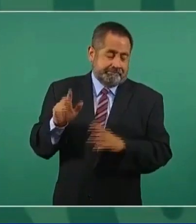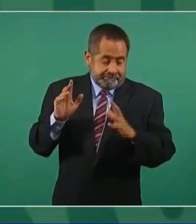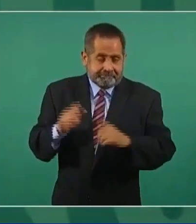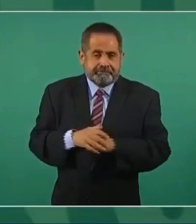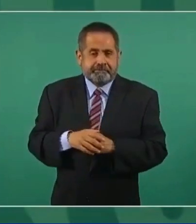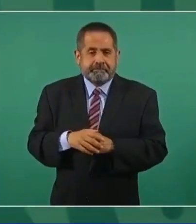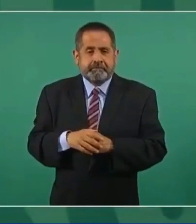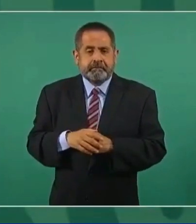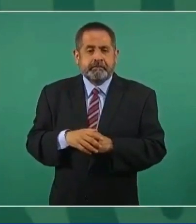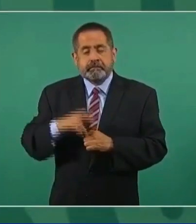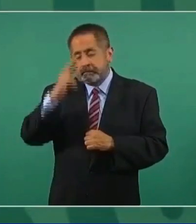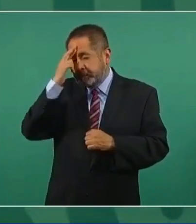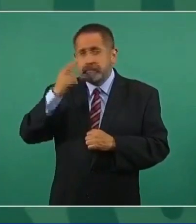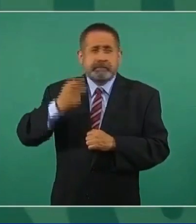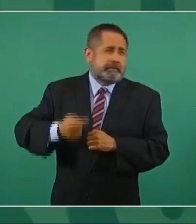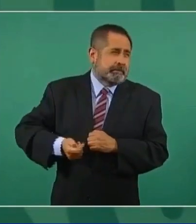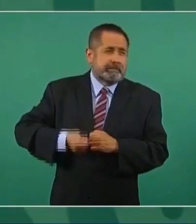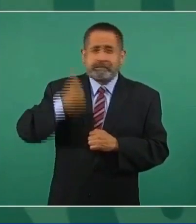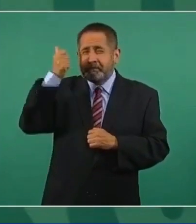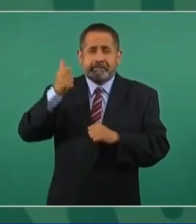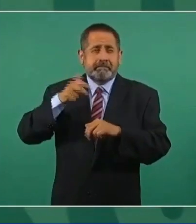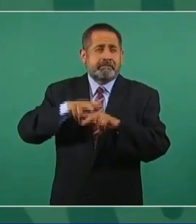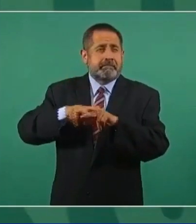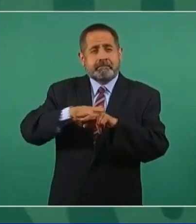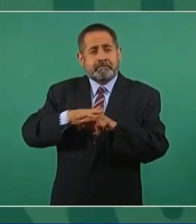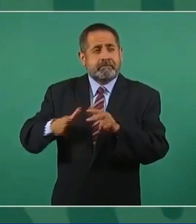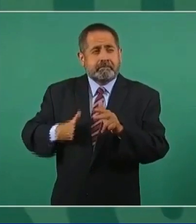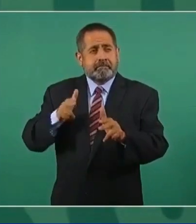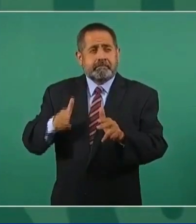Se empezó a construir el primer ferrocarril